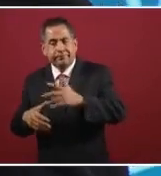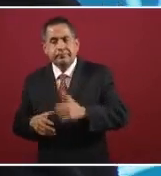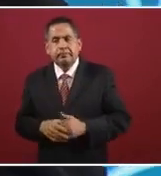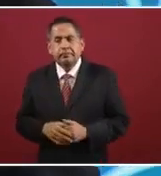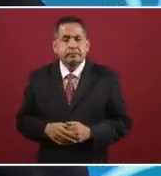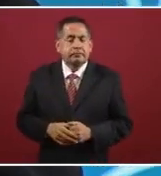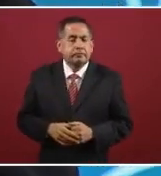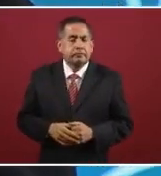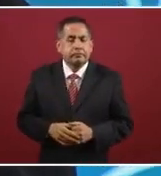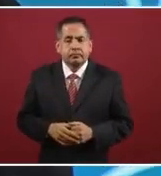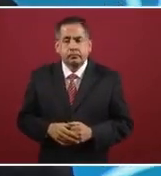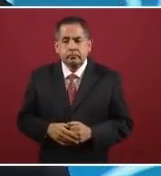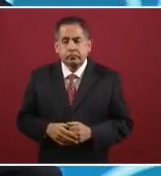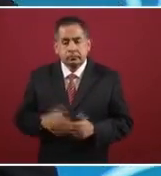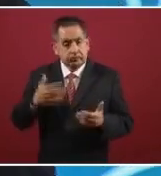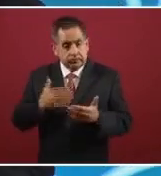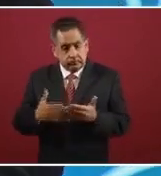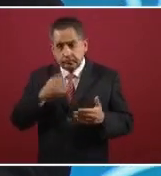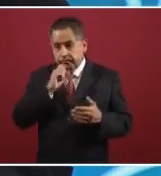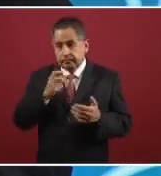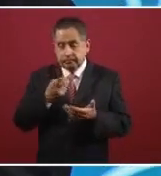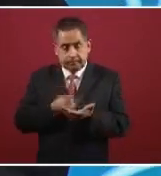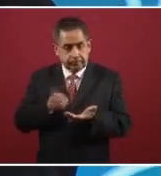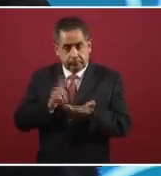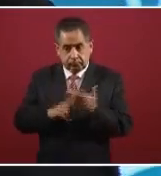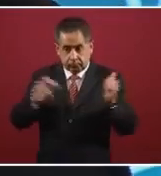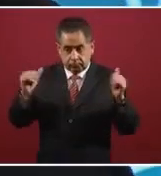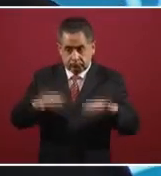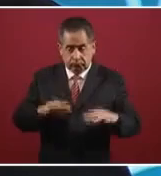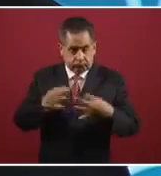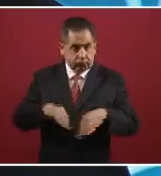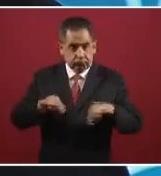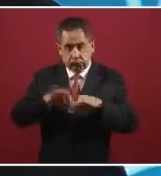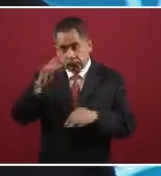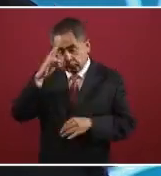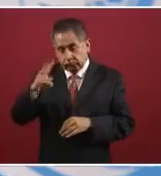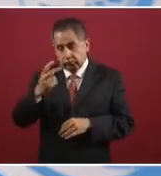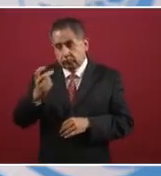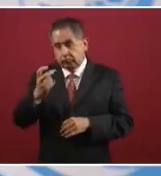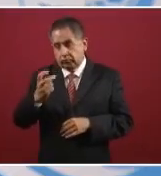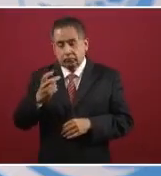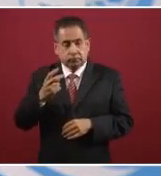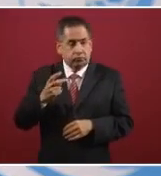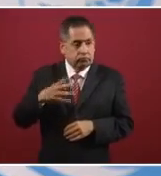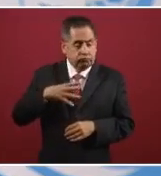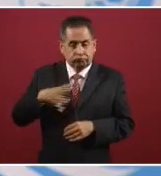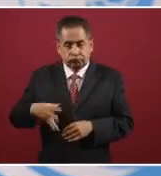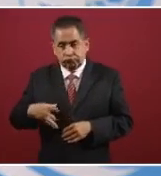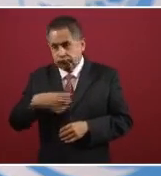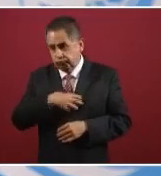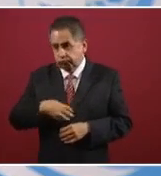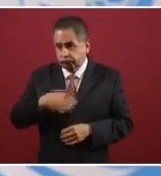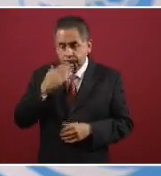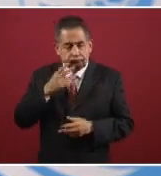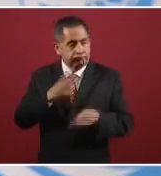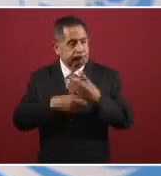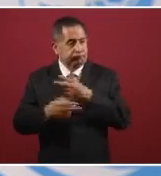congrega el día de hoy, además de eso, que es muy relevante para México, y por eso estamos muy complacidos de recibirles,